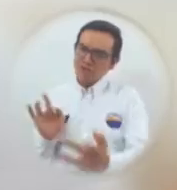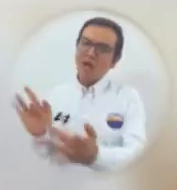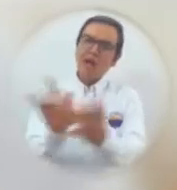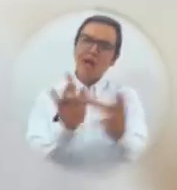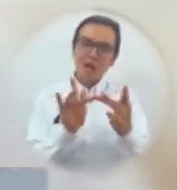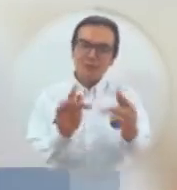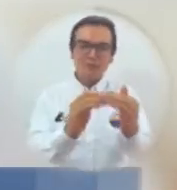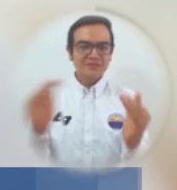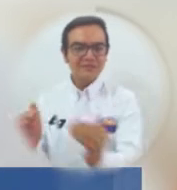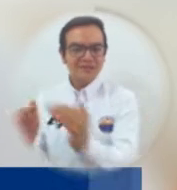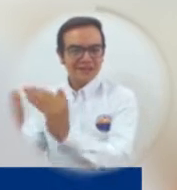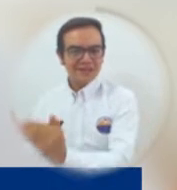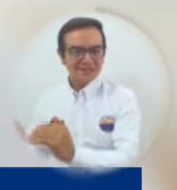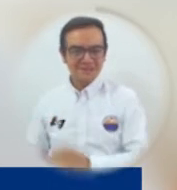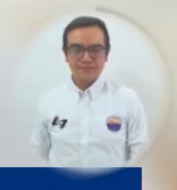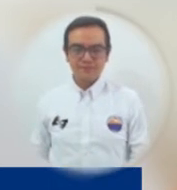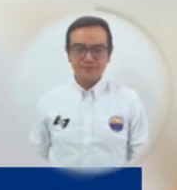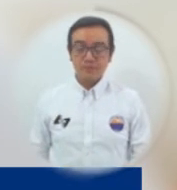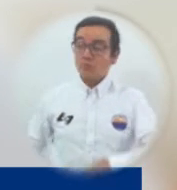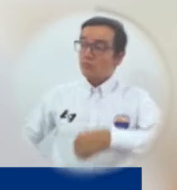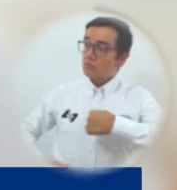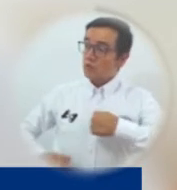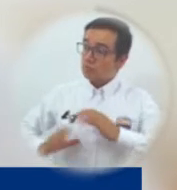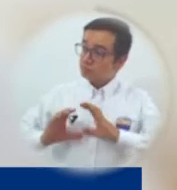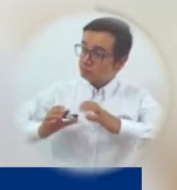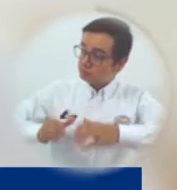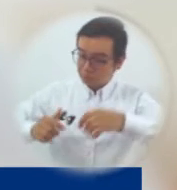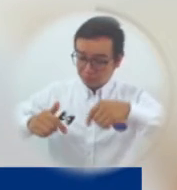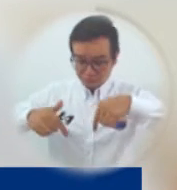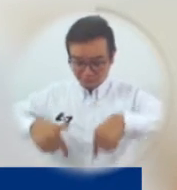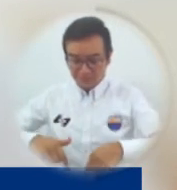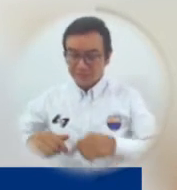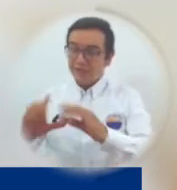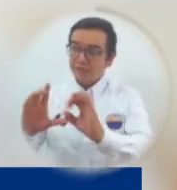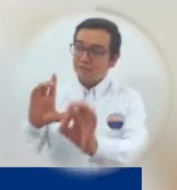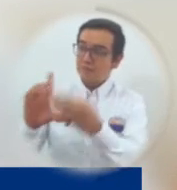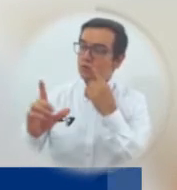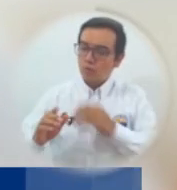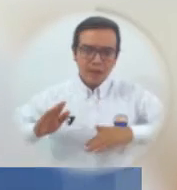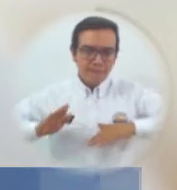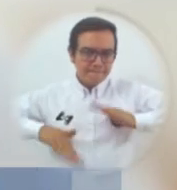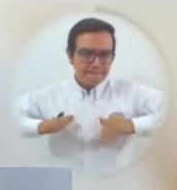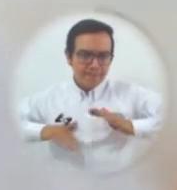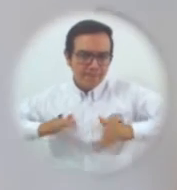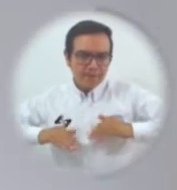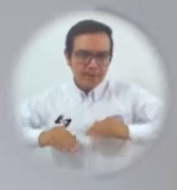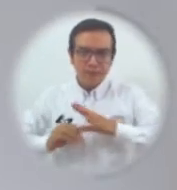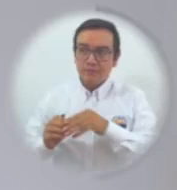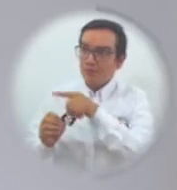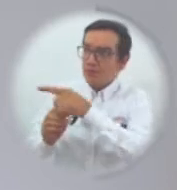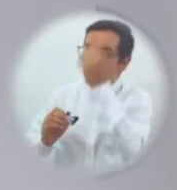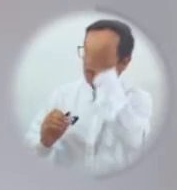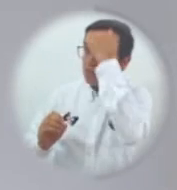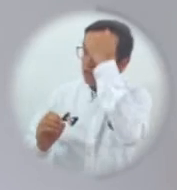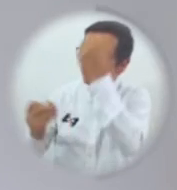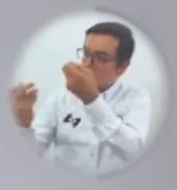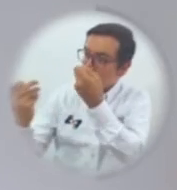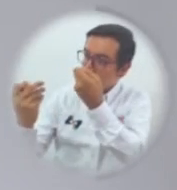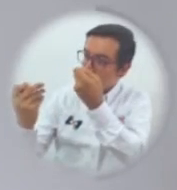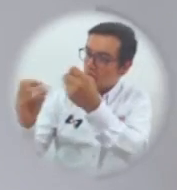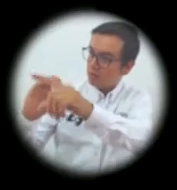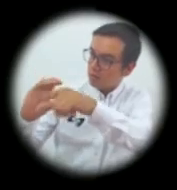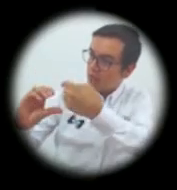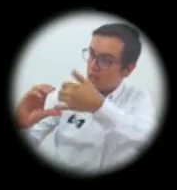enteramente agradecido por su acompañamiento y servicio en conjunto con el Departamento de Bienestar en cuanto a mis entrenamientos desde